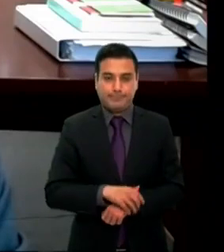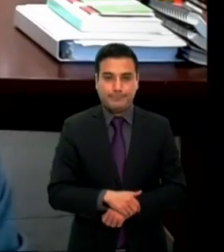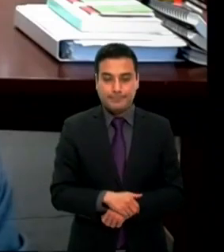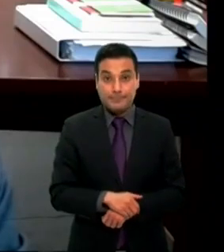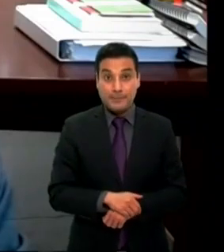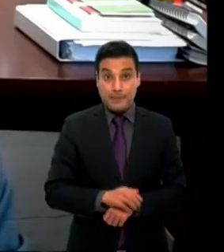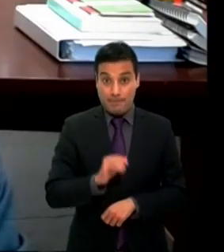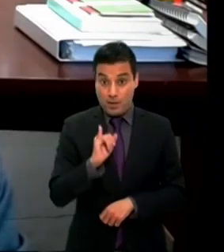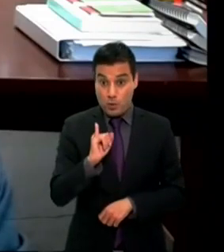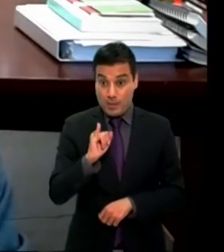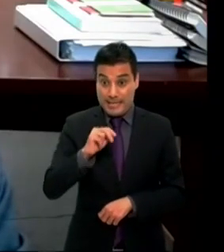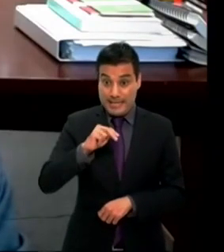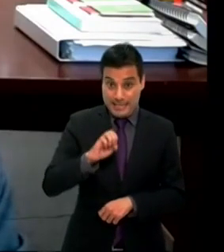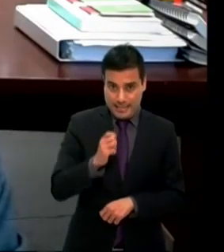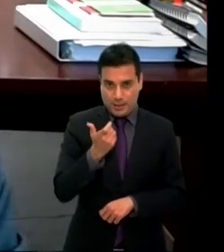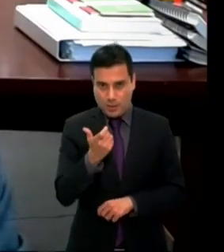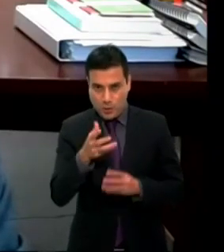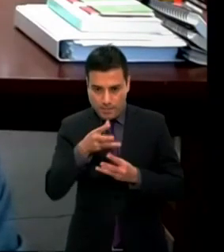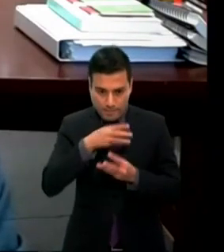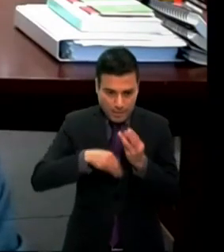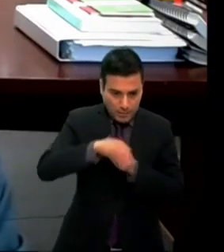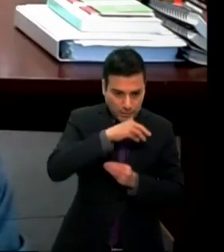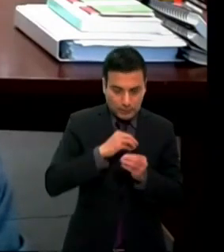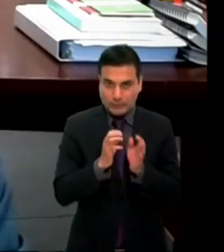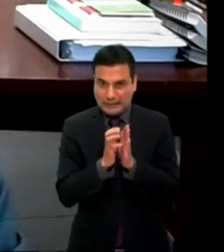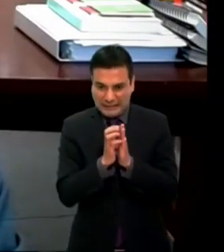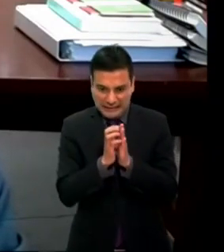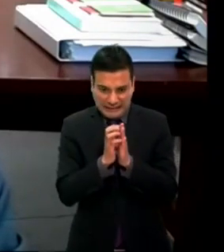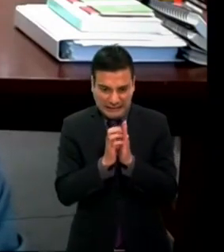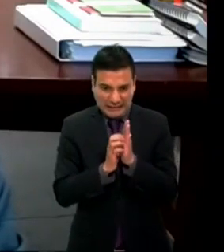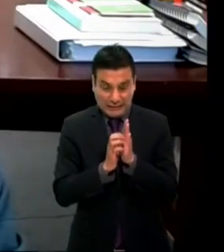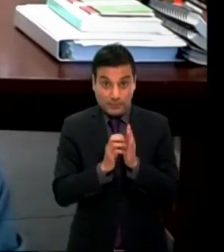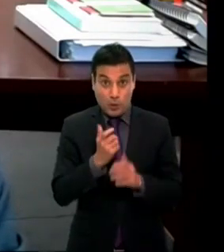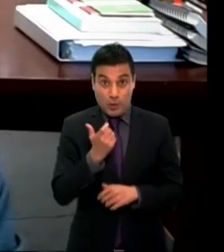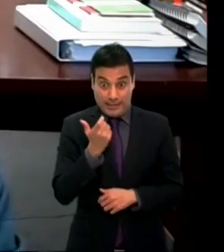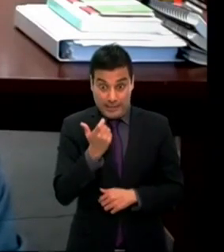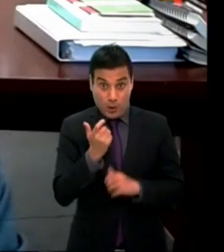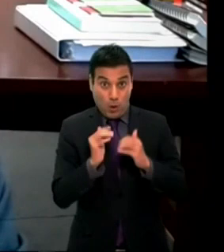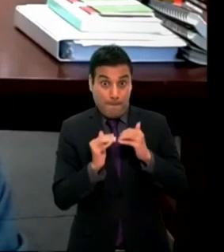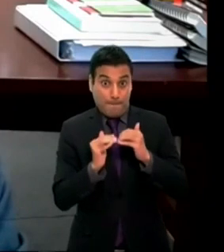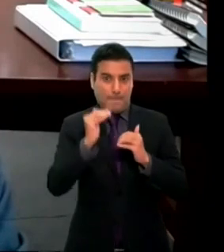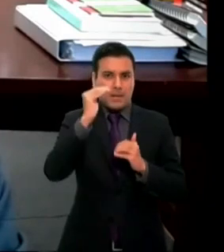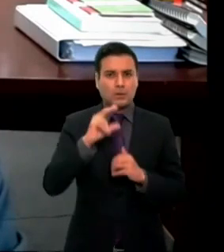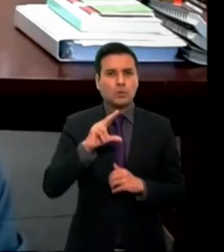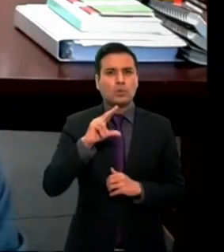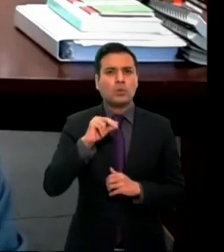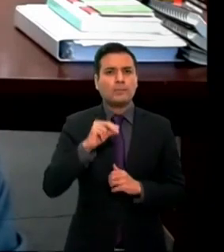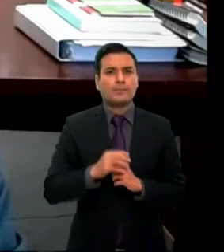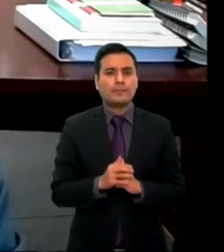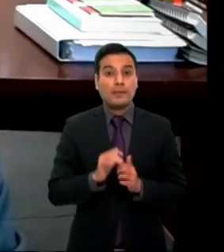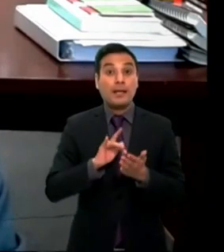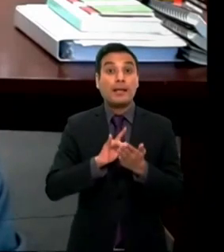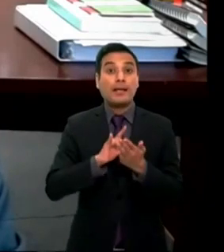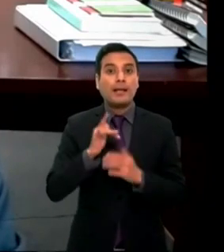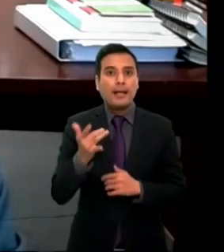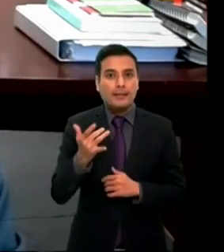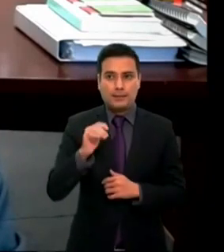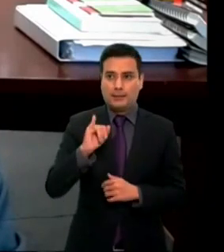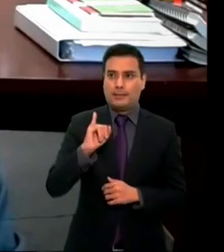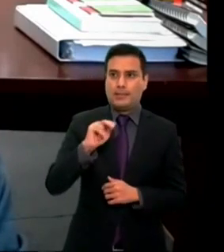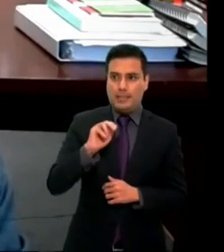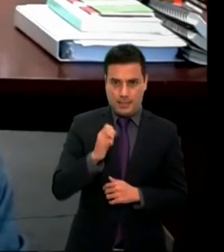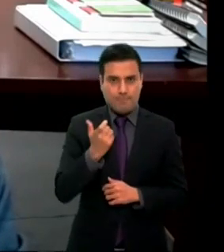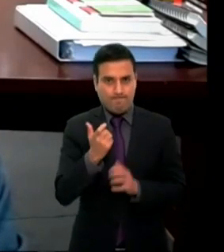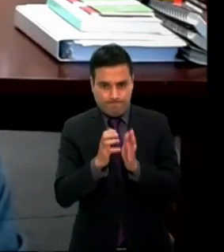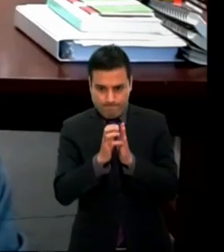Son costos que no han crecido gracias a esta política. Y creo que es algo que vale la pena